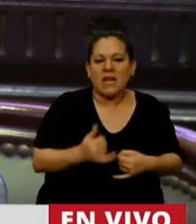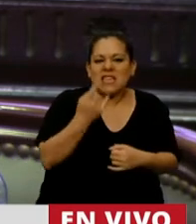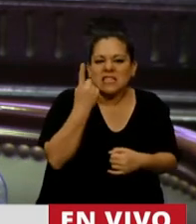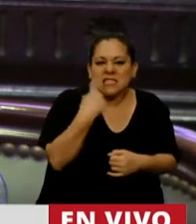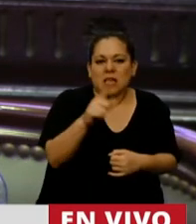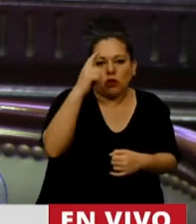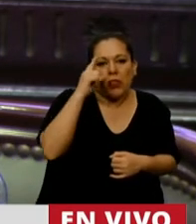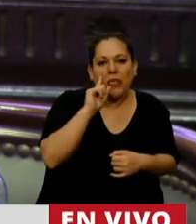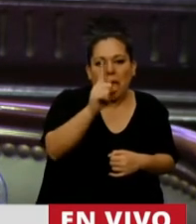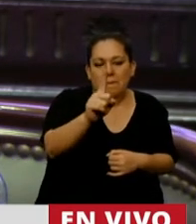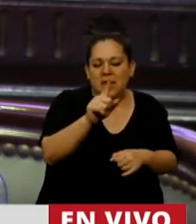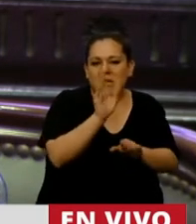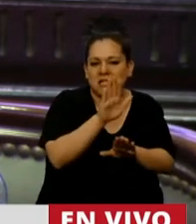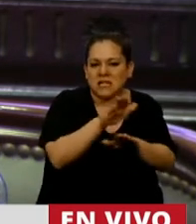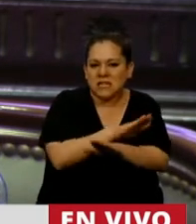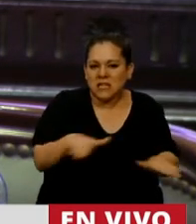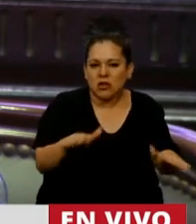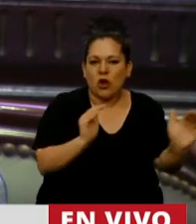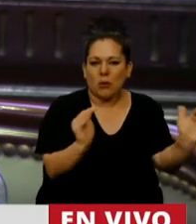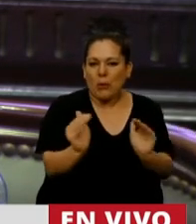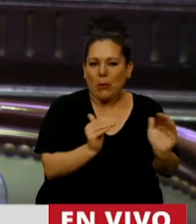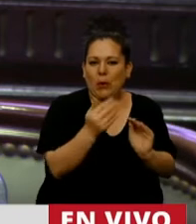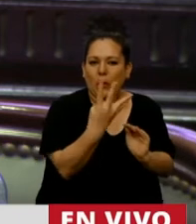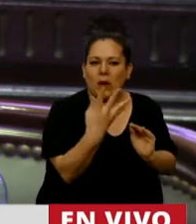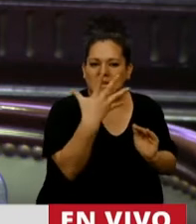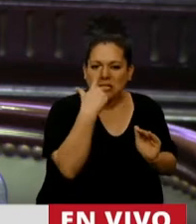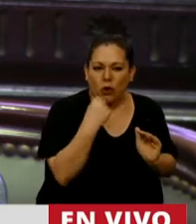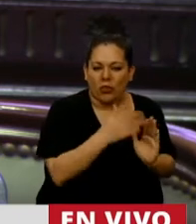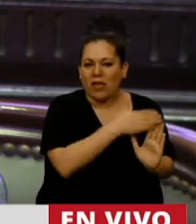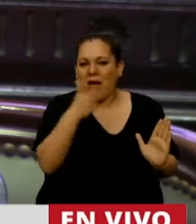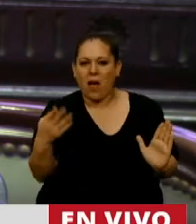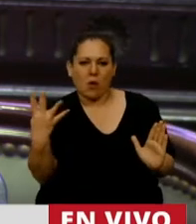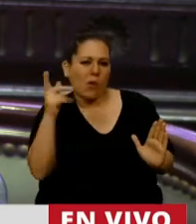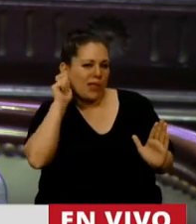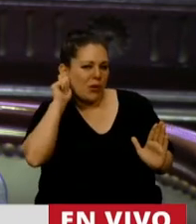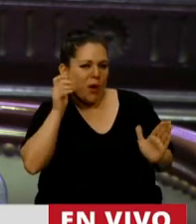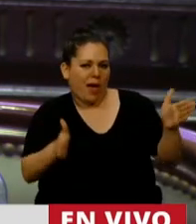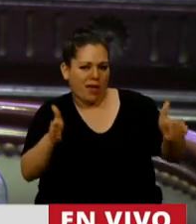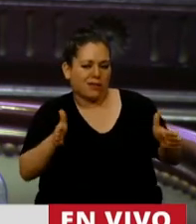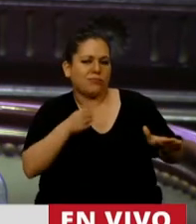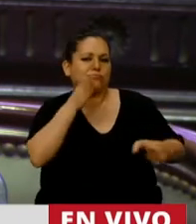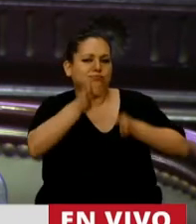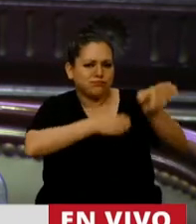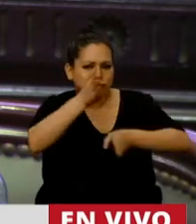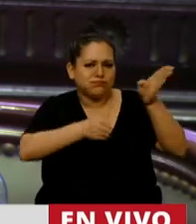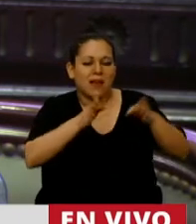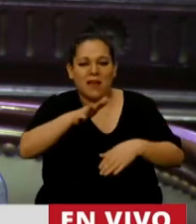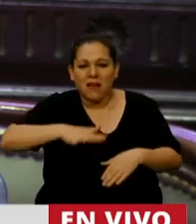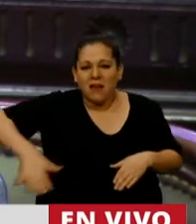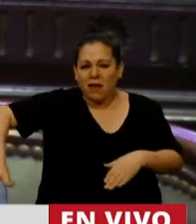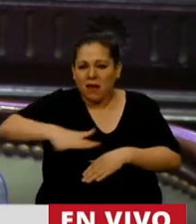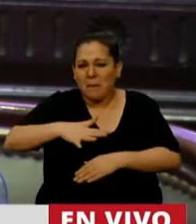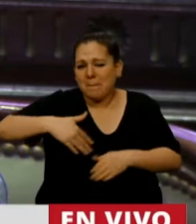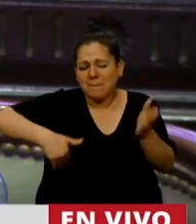110.000 niños y niñas de entre 45 días y 4 años, de las poblaciones más vulnerables de